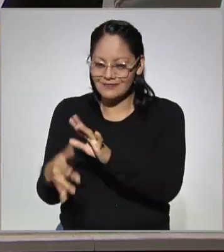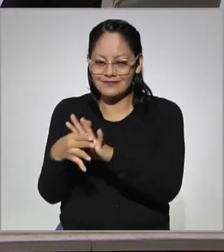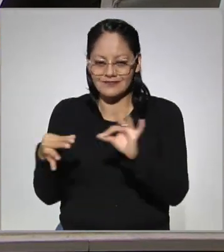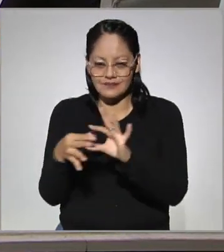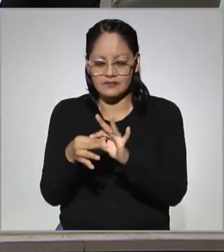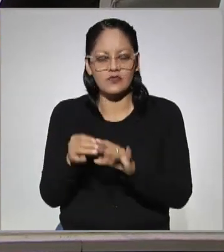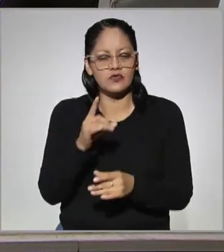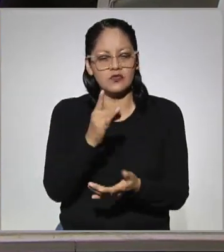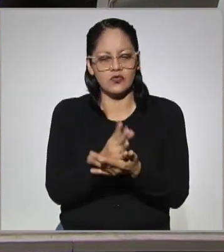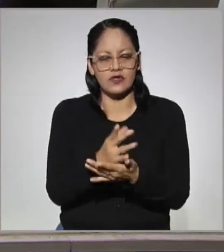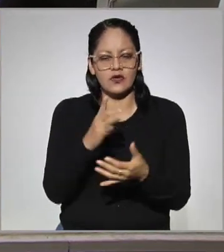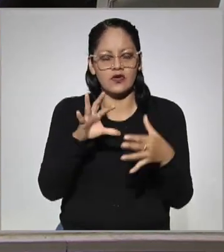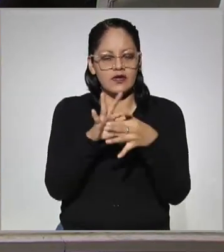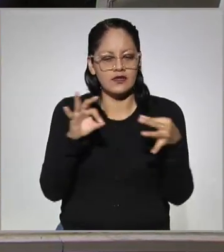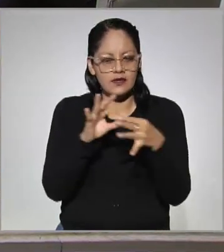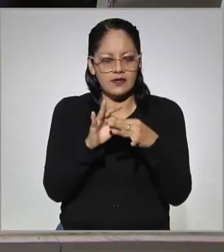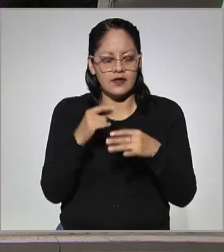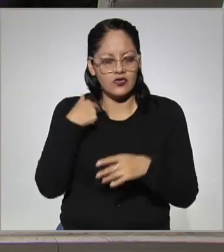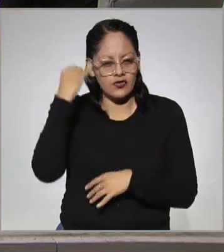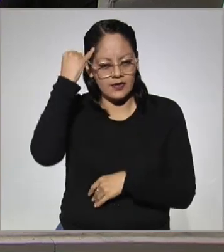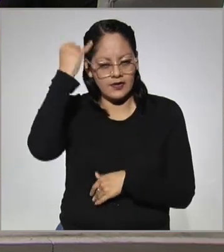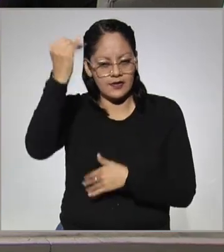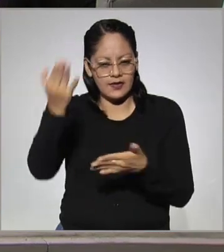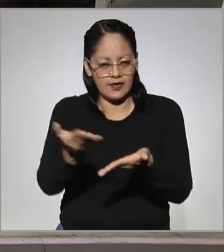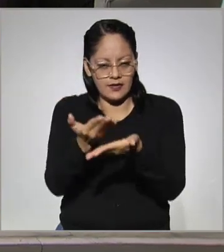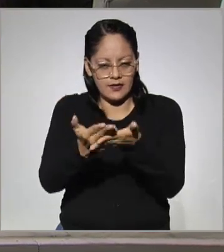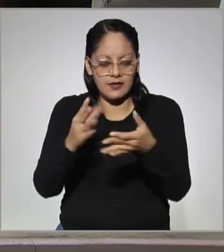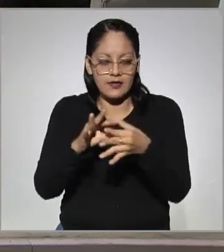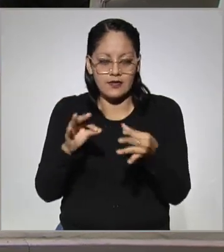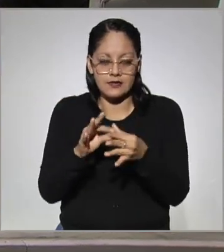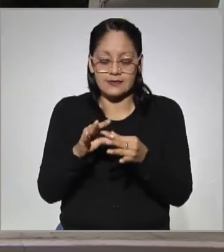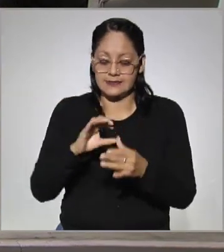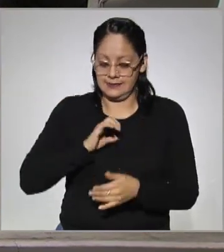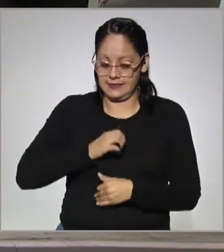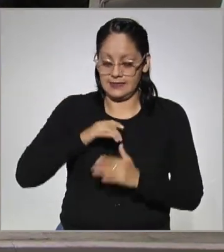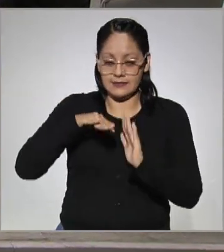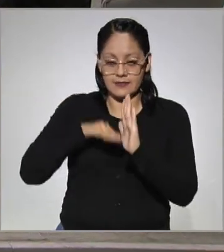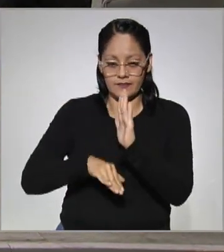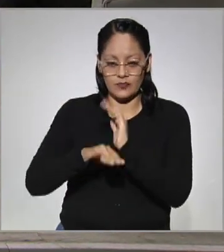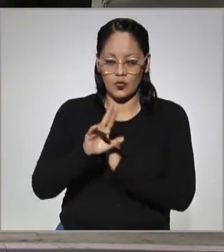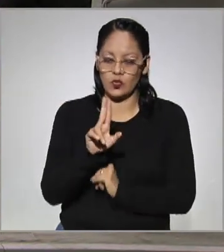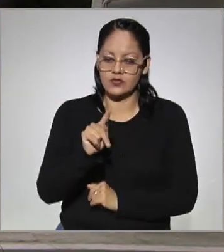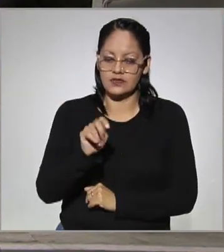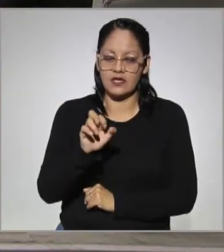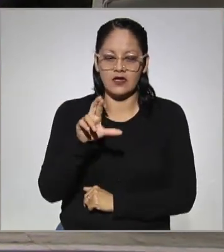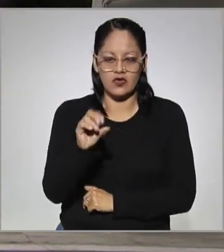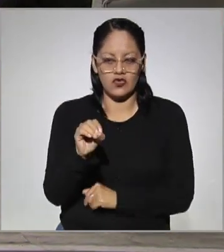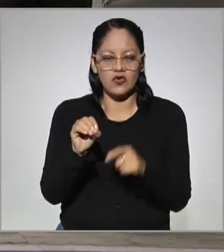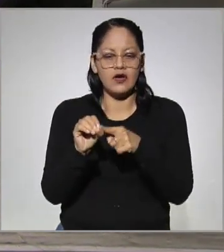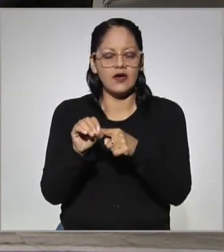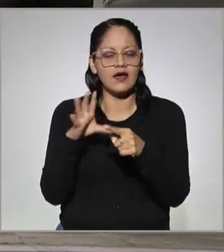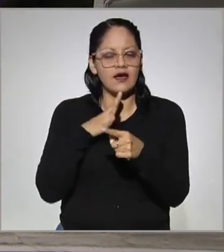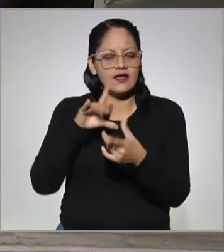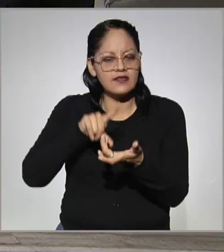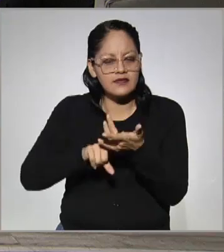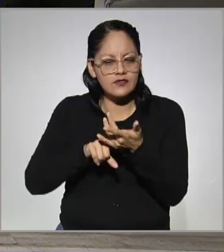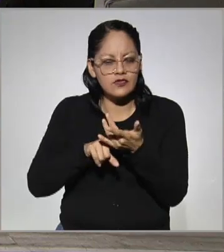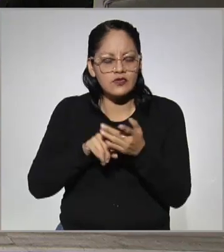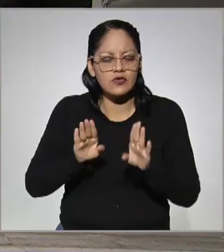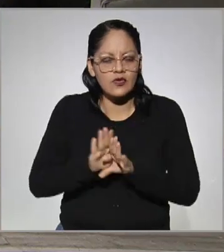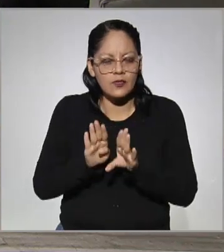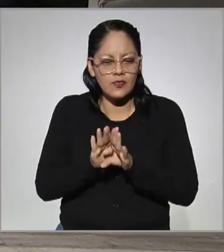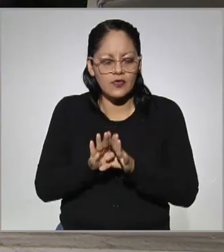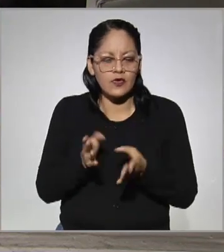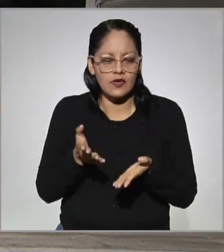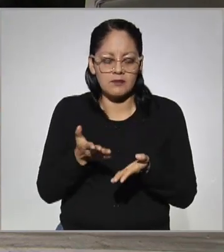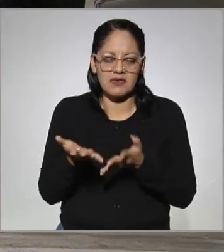solamente concluir la idea. El cáncer cervicuterino, como hemos comentado, si bien se presenta en el mundo en